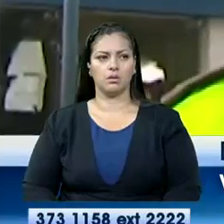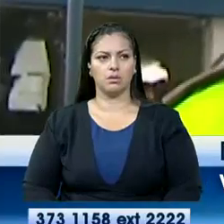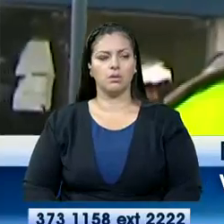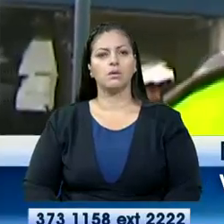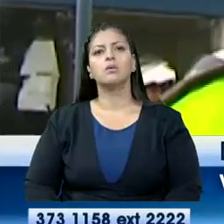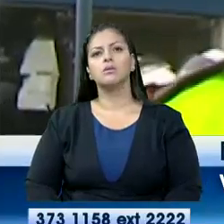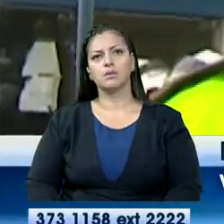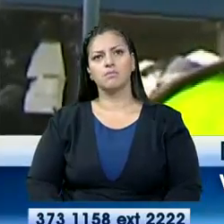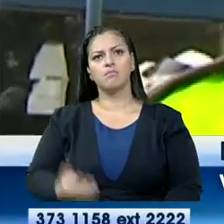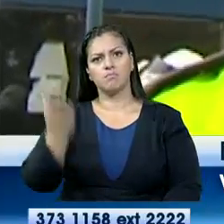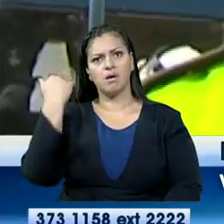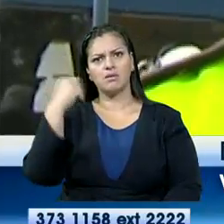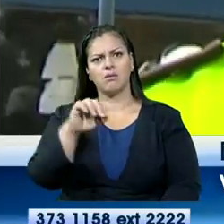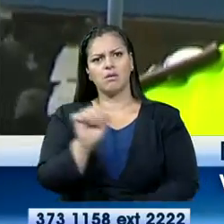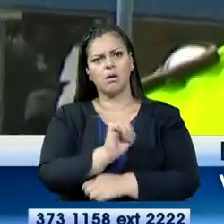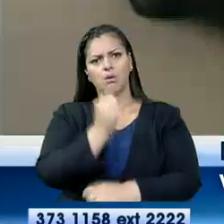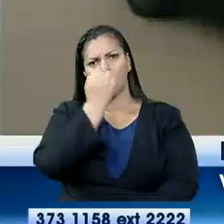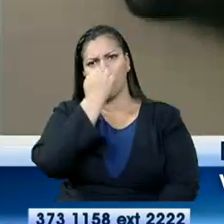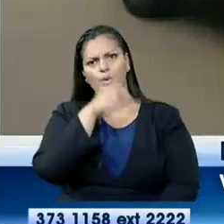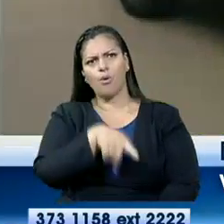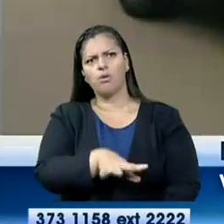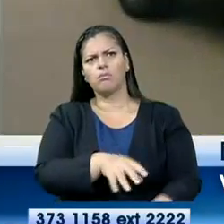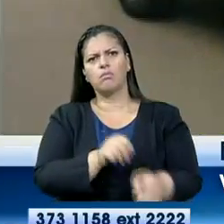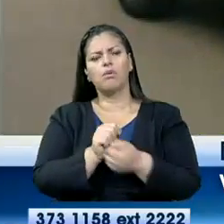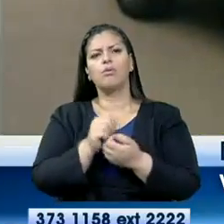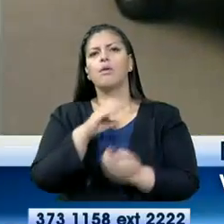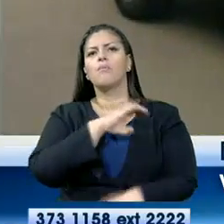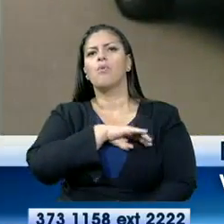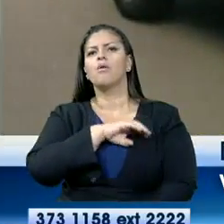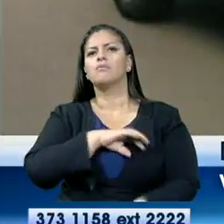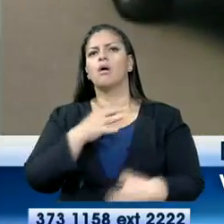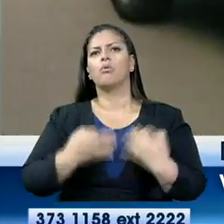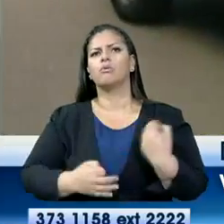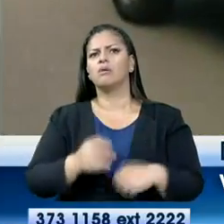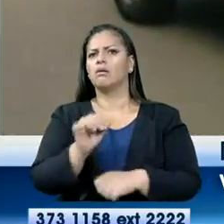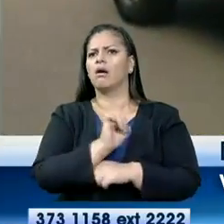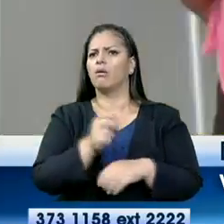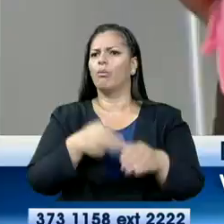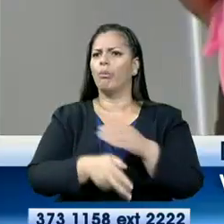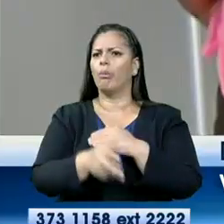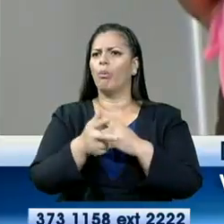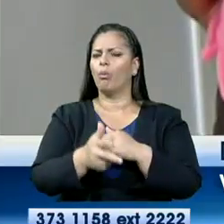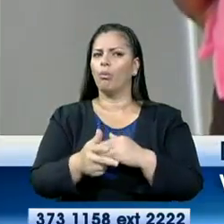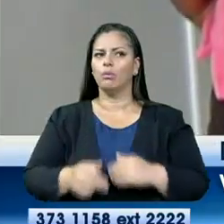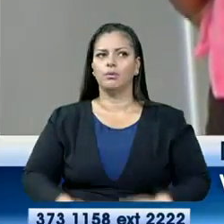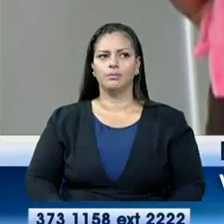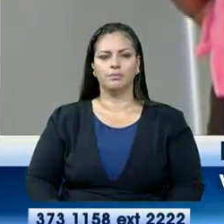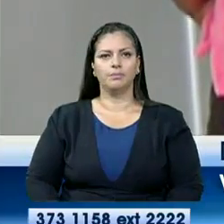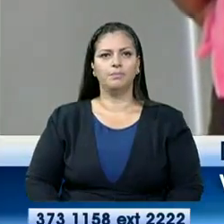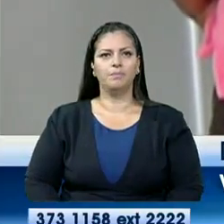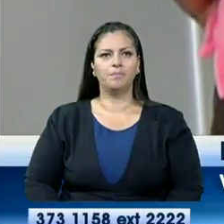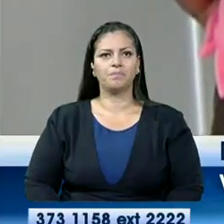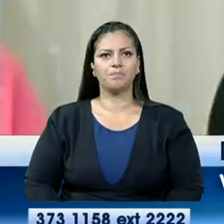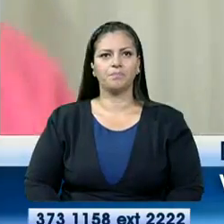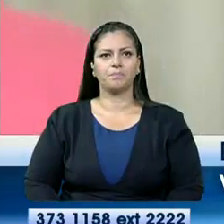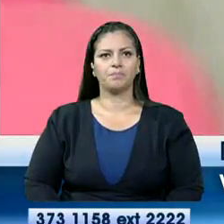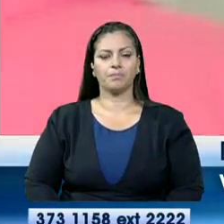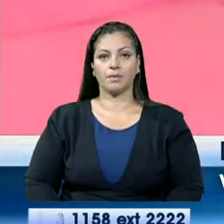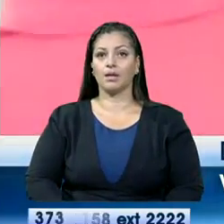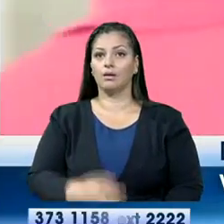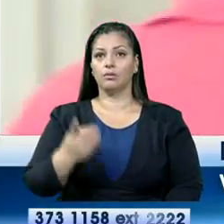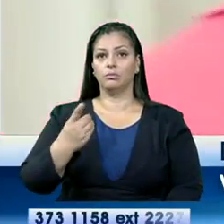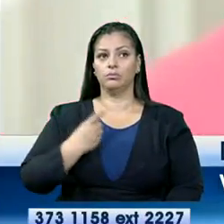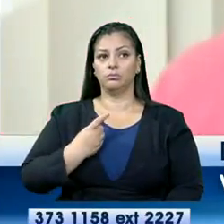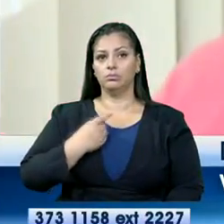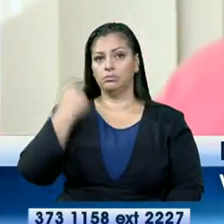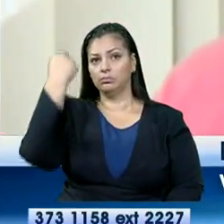salido libre ese vehículo. El perjudicado no dio la cara por temor a represalias, pero espera que esas personas no salgan por un buen tiempo